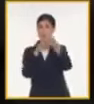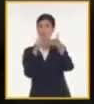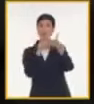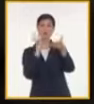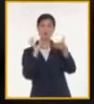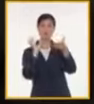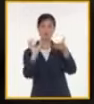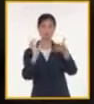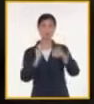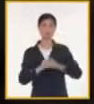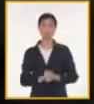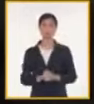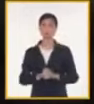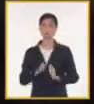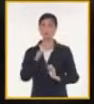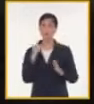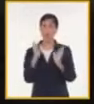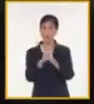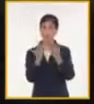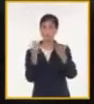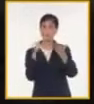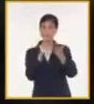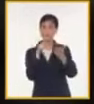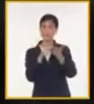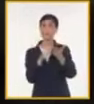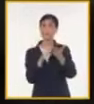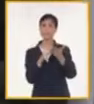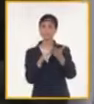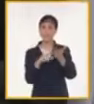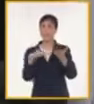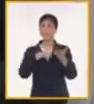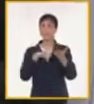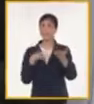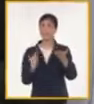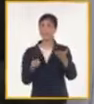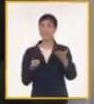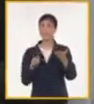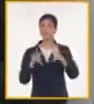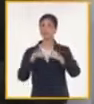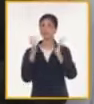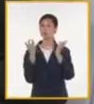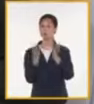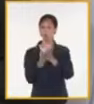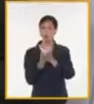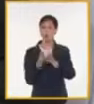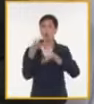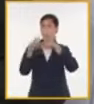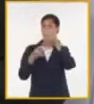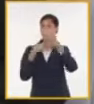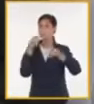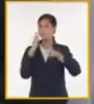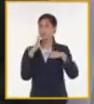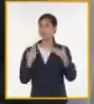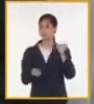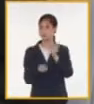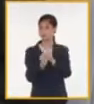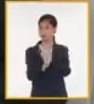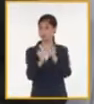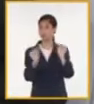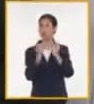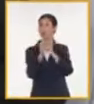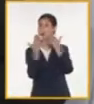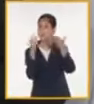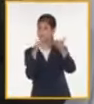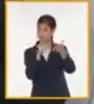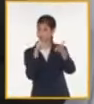las carpetas de los actos terroristas contra las instalaciones turísticas es decir volvimos nuevamente sobre lo mismo en